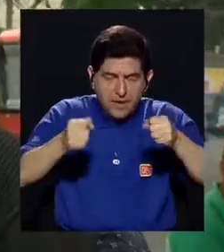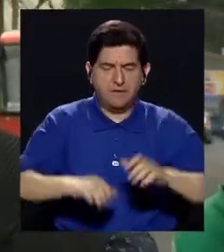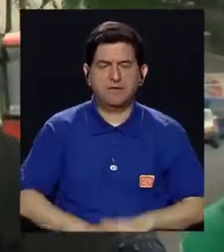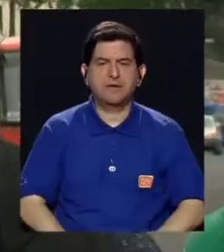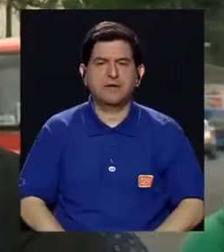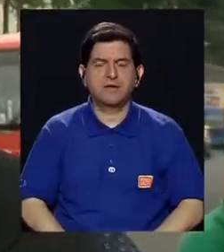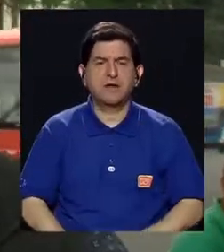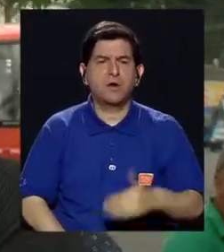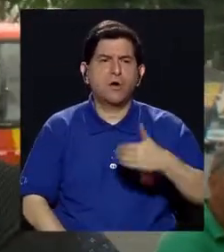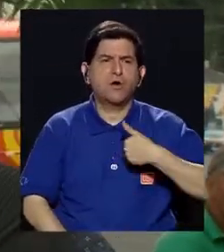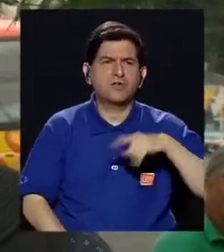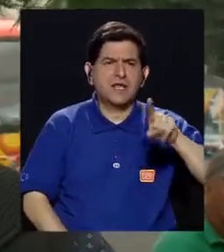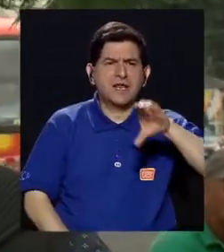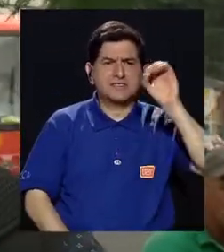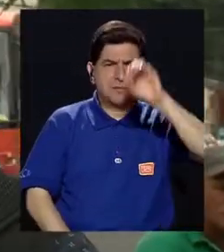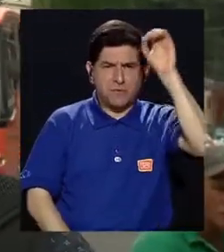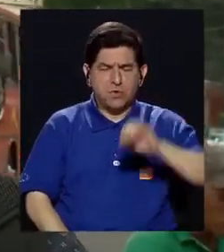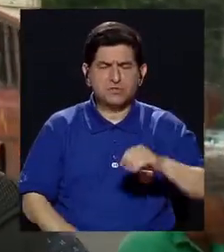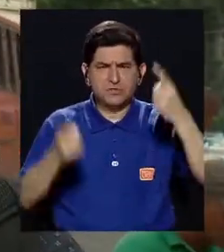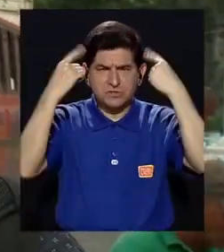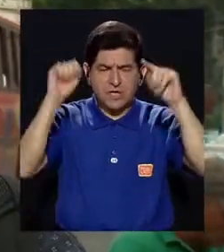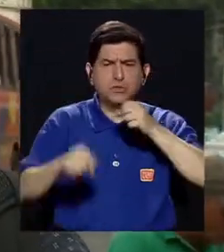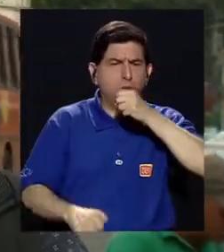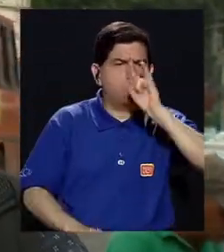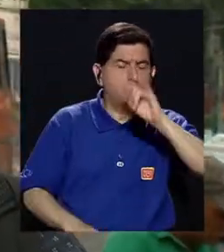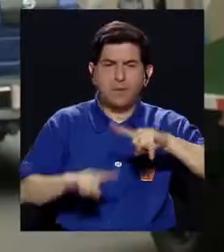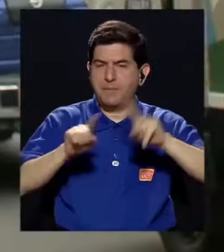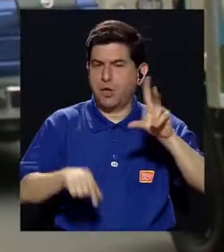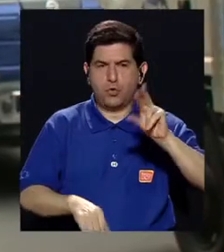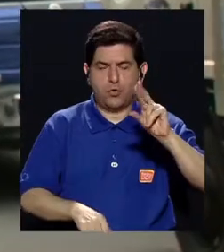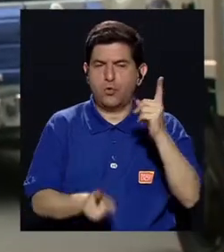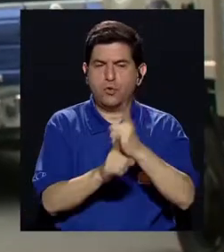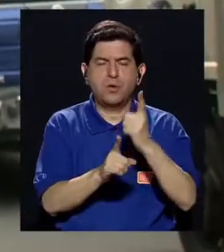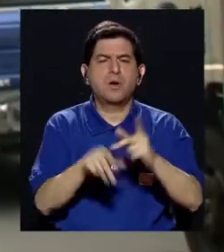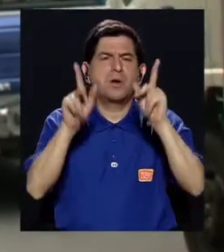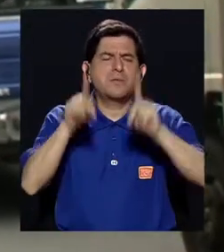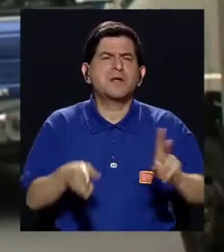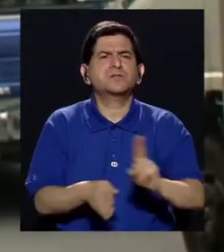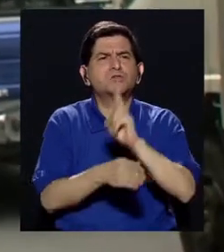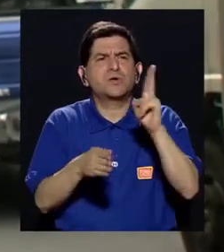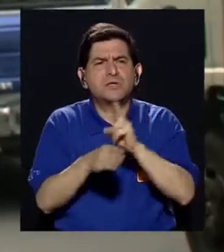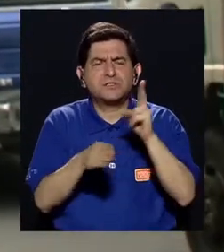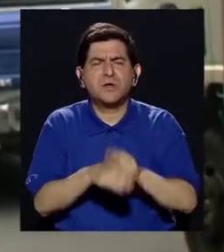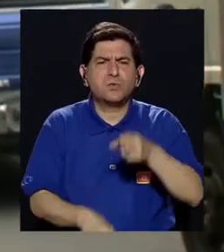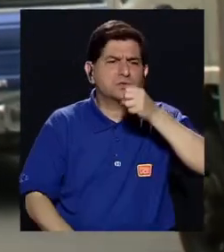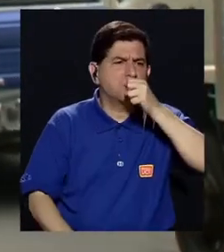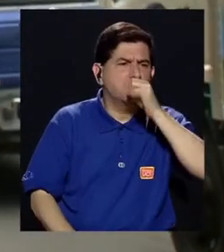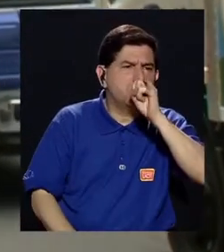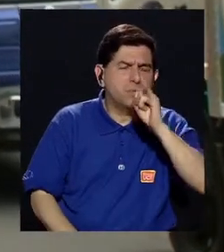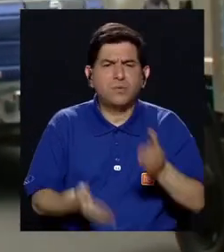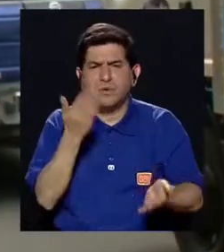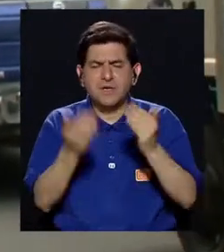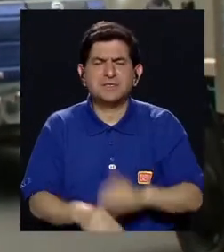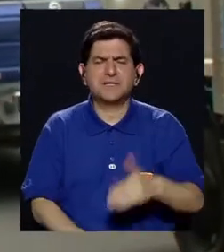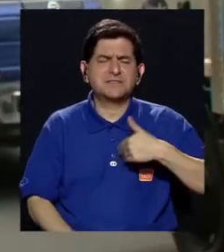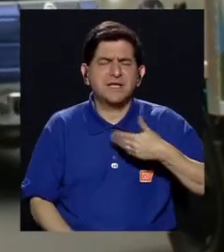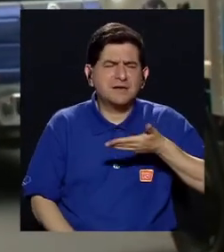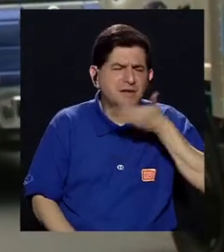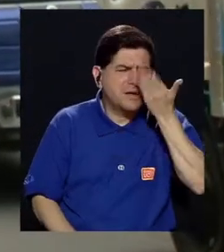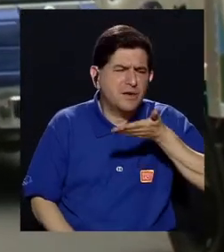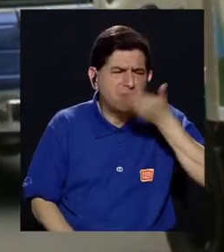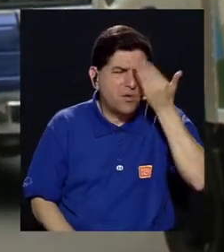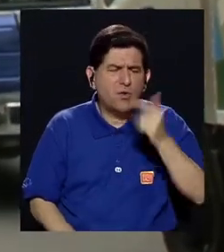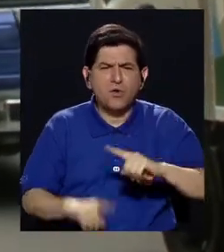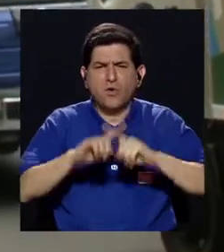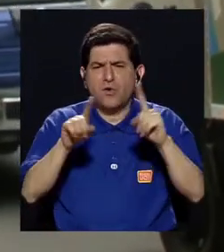que el condón tiene un 100% de efectividad cuando no lo tiene. Hay personas que usan preservativos y vienen con olores